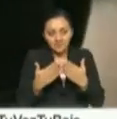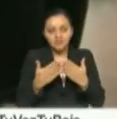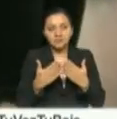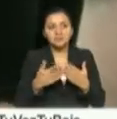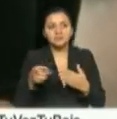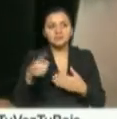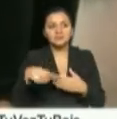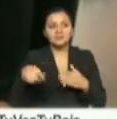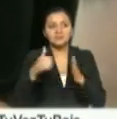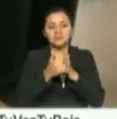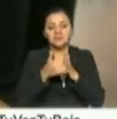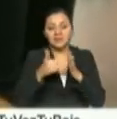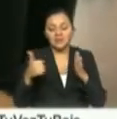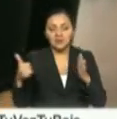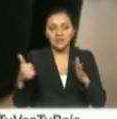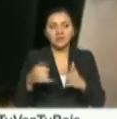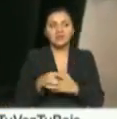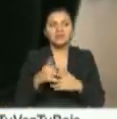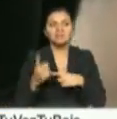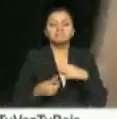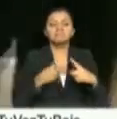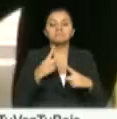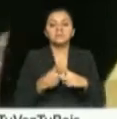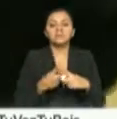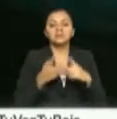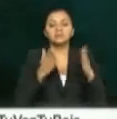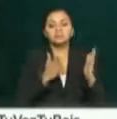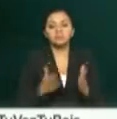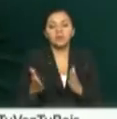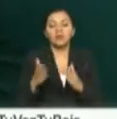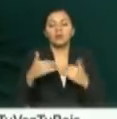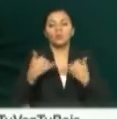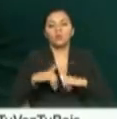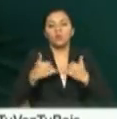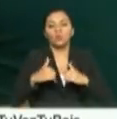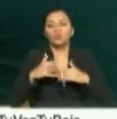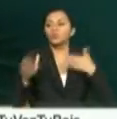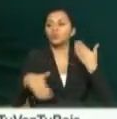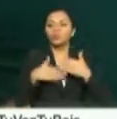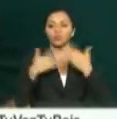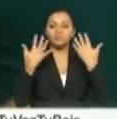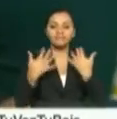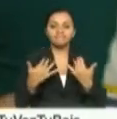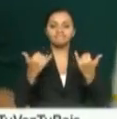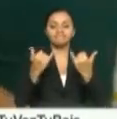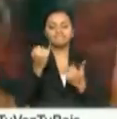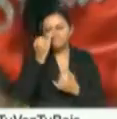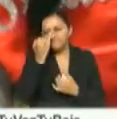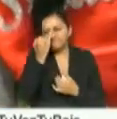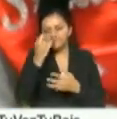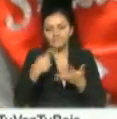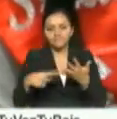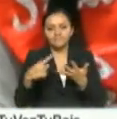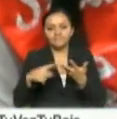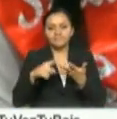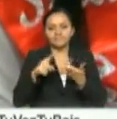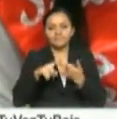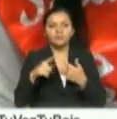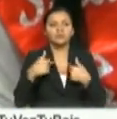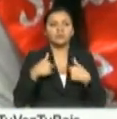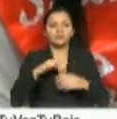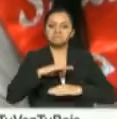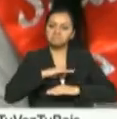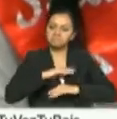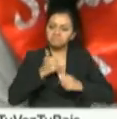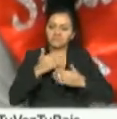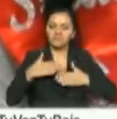de Santa Elena que han programado este elemento para todos los nacionalidades. Yo me siento muy satisfecha